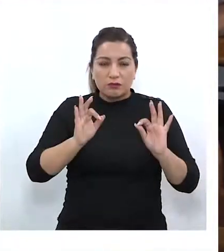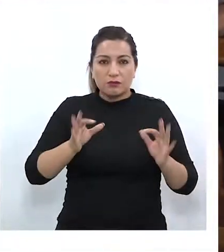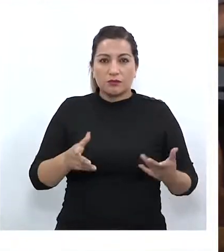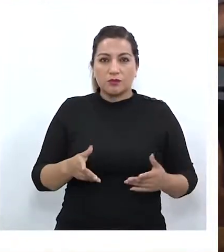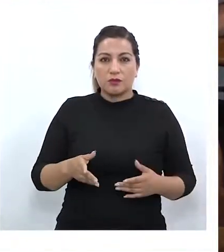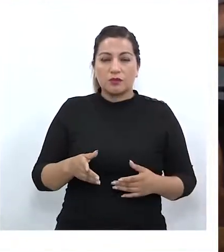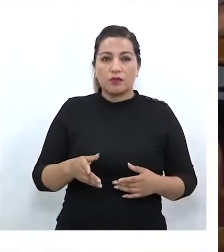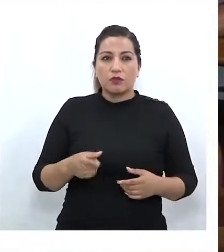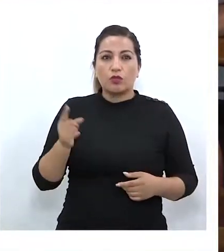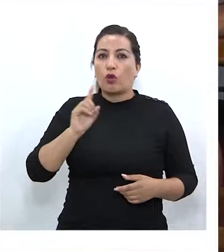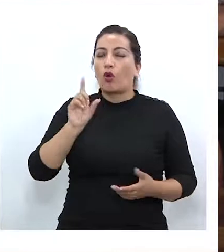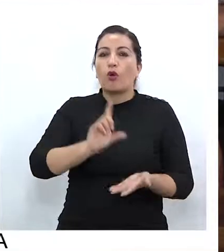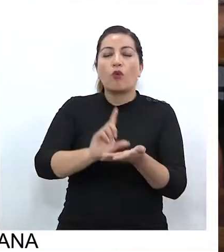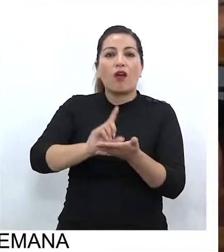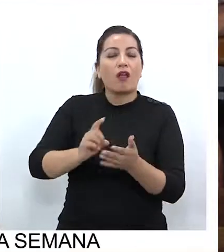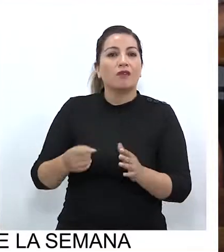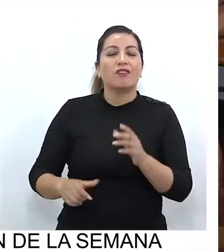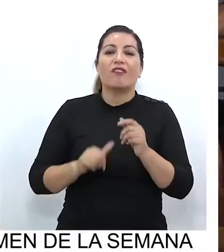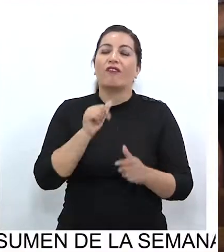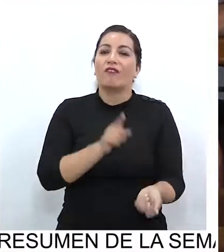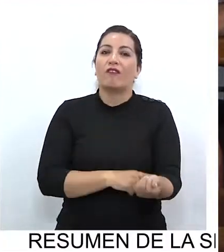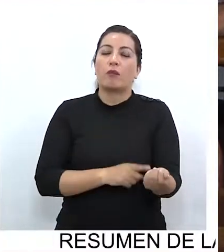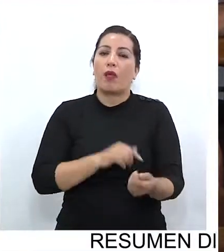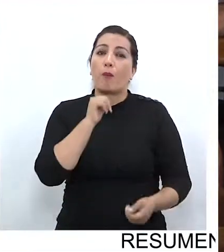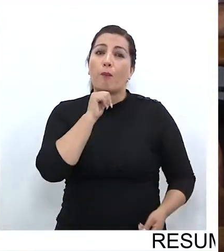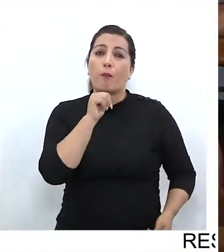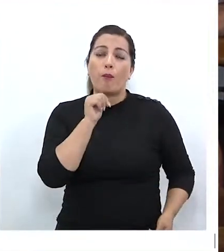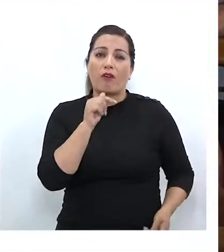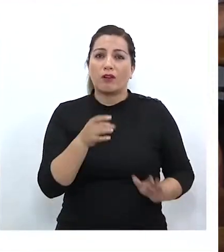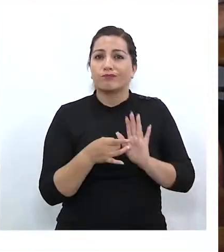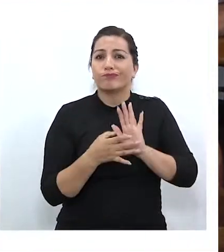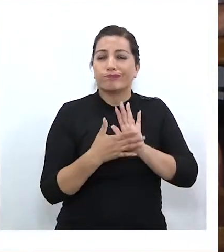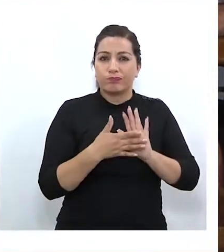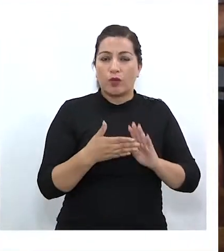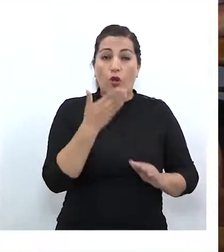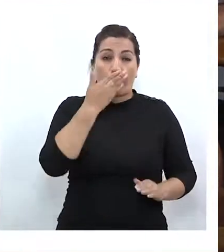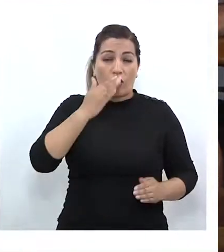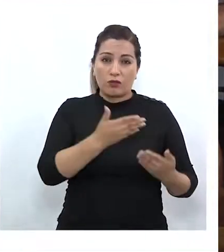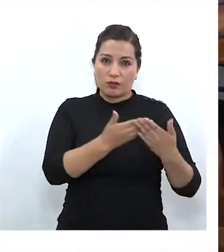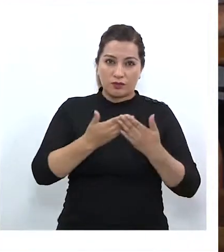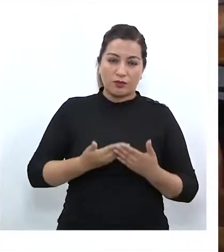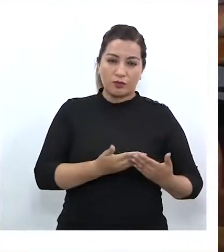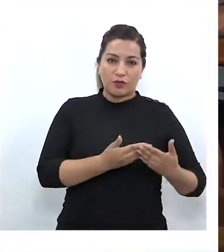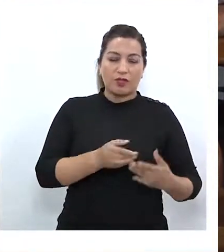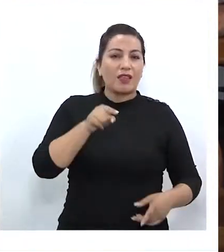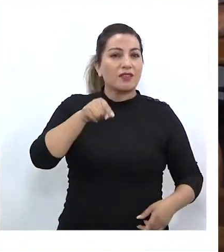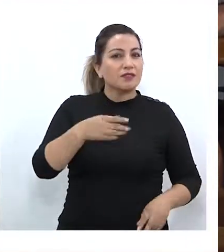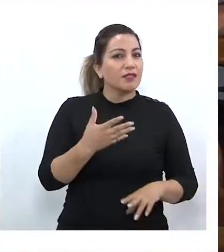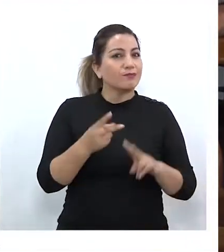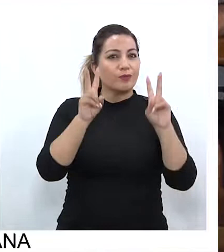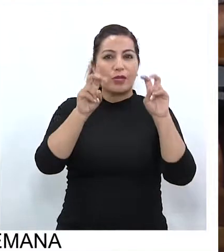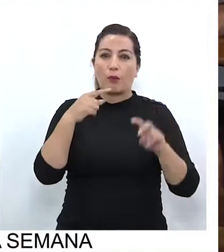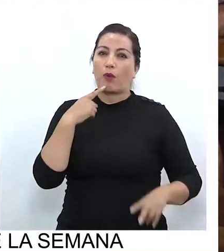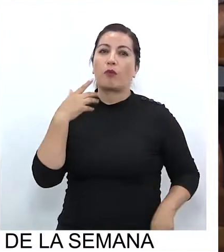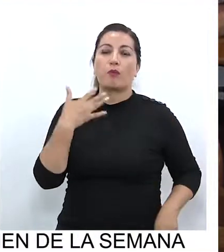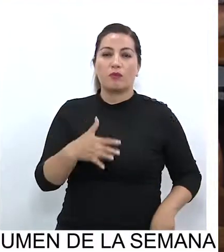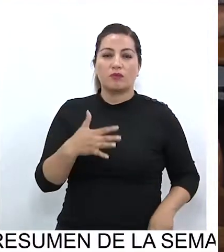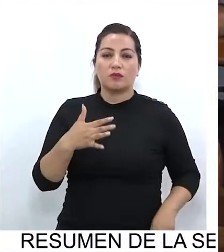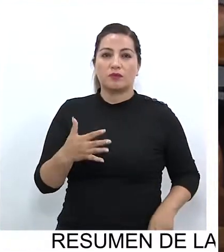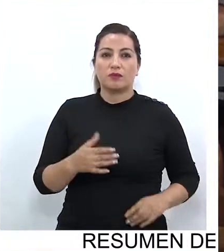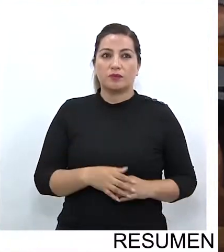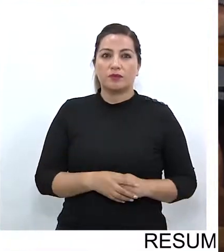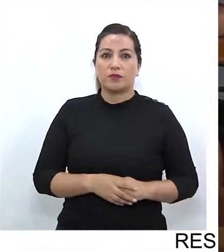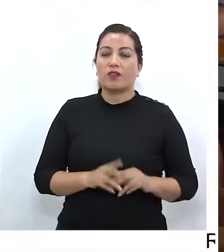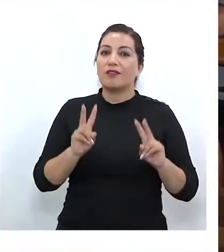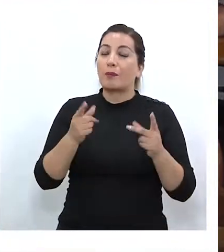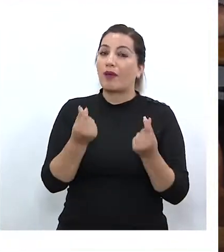o sea, no son los sectores más vulnerables precisamente los que, entre comillas, generan los mejores alumnos. Entonces, hay un tema ahí importante del